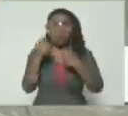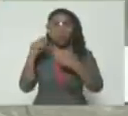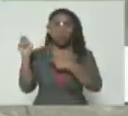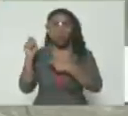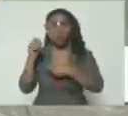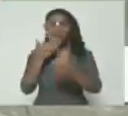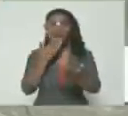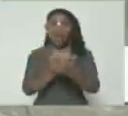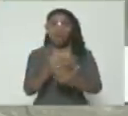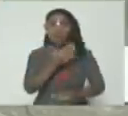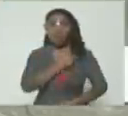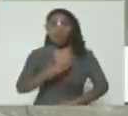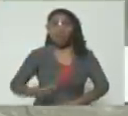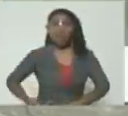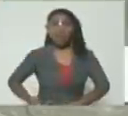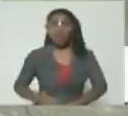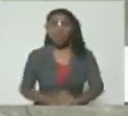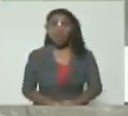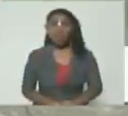presidente.